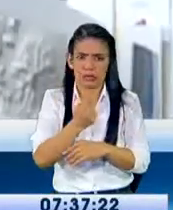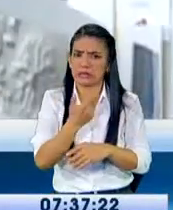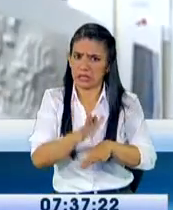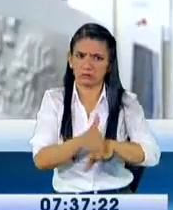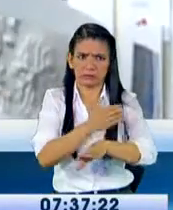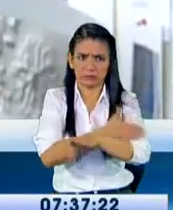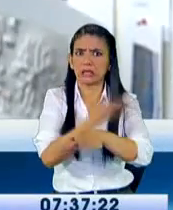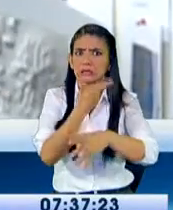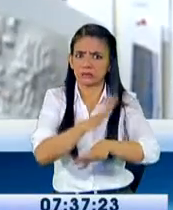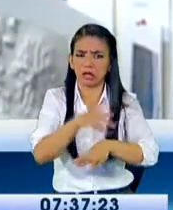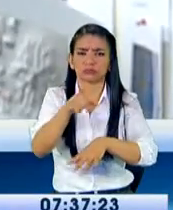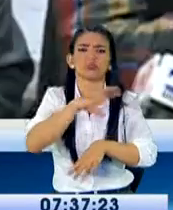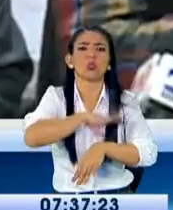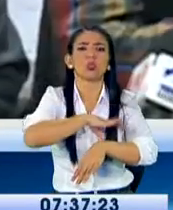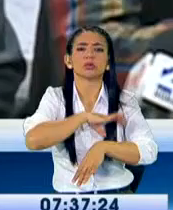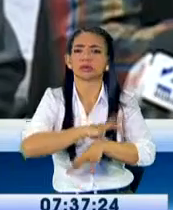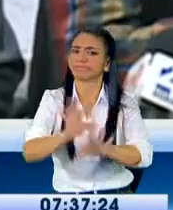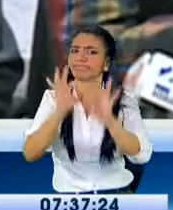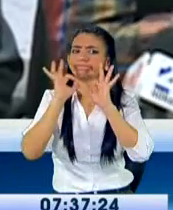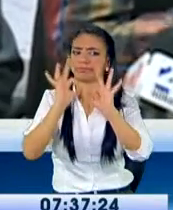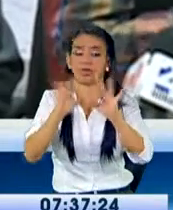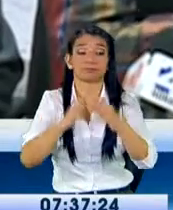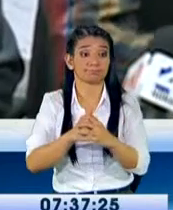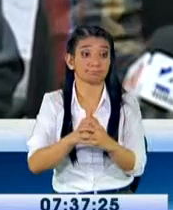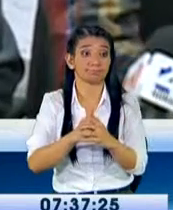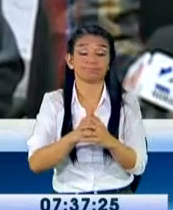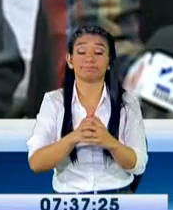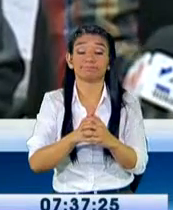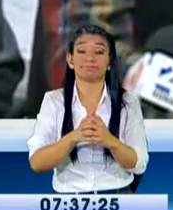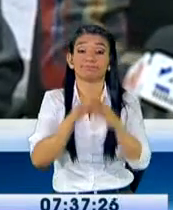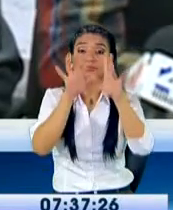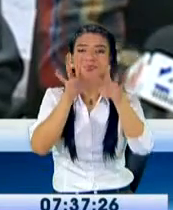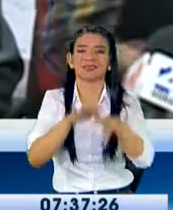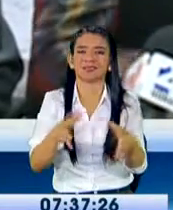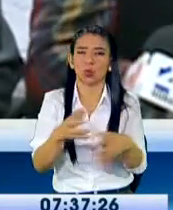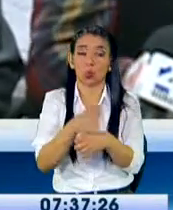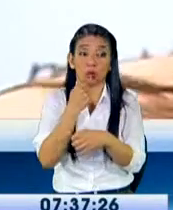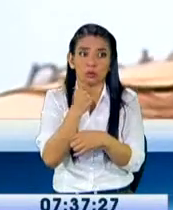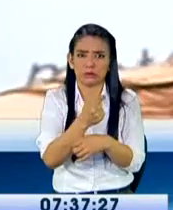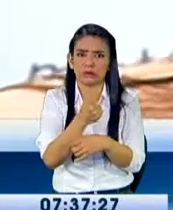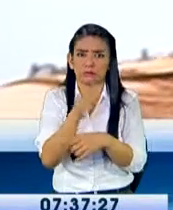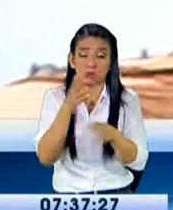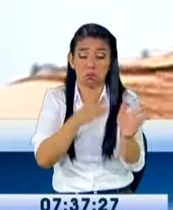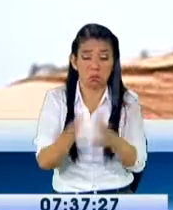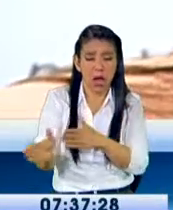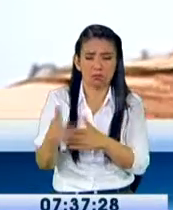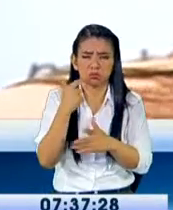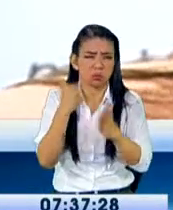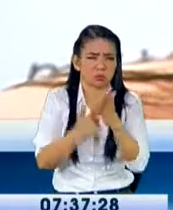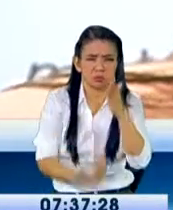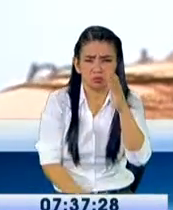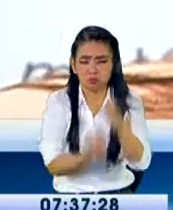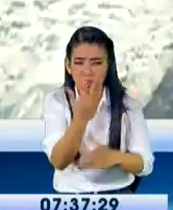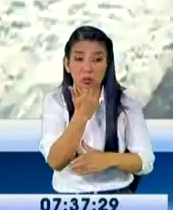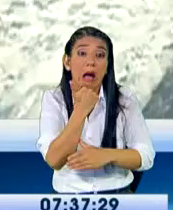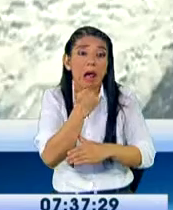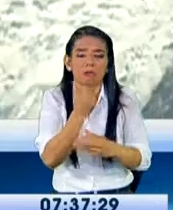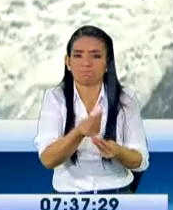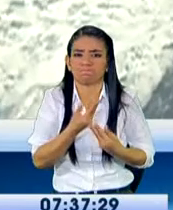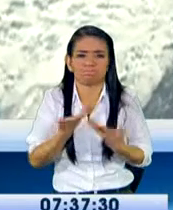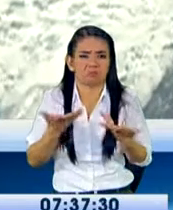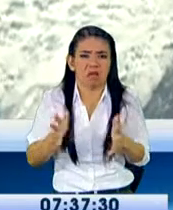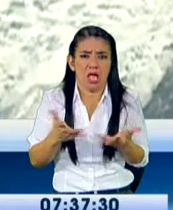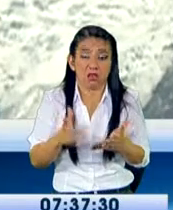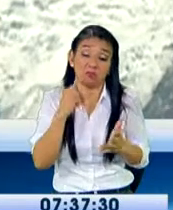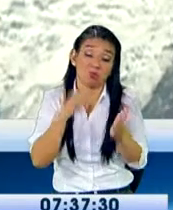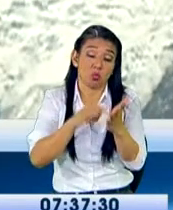se articula desde los municipios. Según Cornejo, hasta el momento no han recibido los planes operativos en caso de una posible erupción del Cotopaxi,